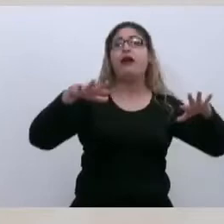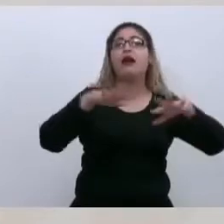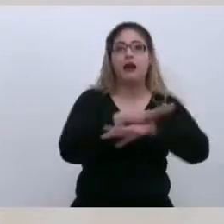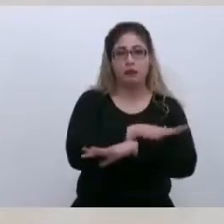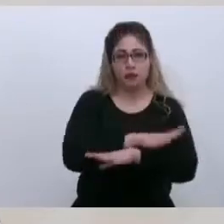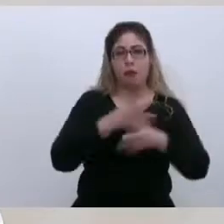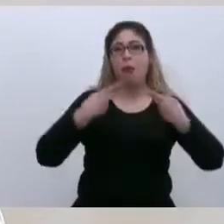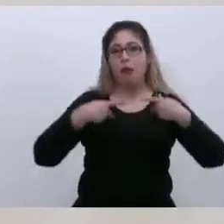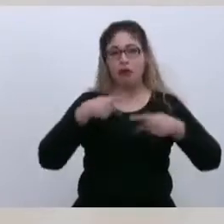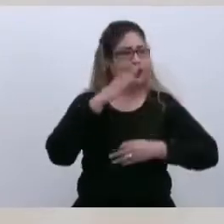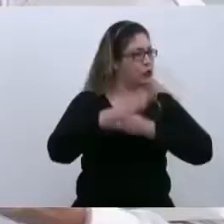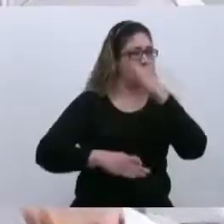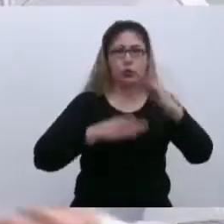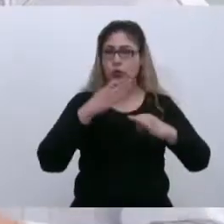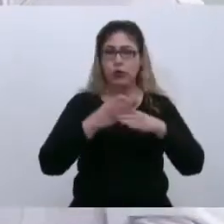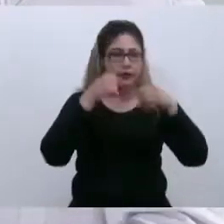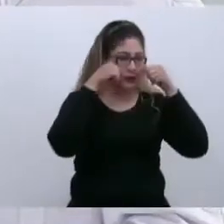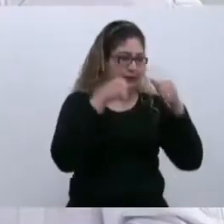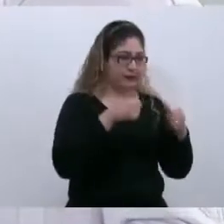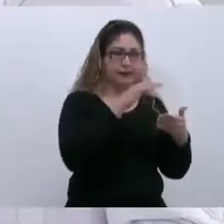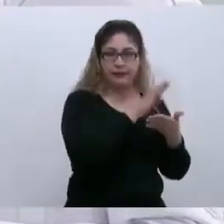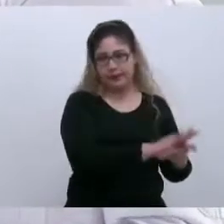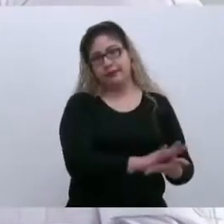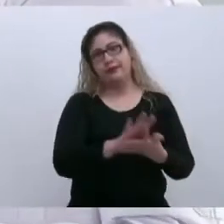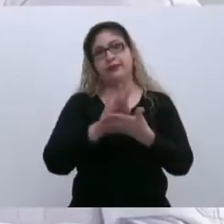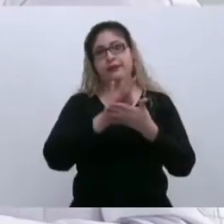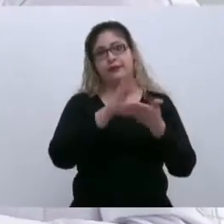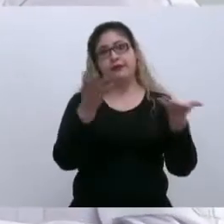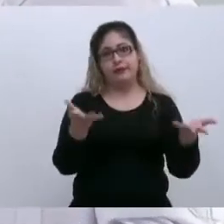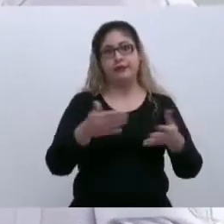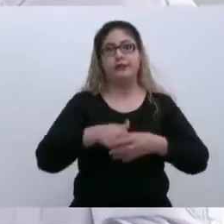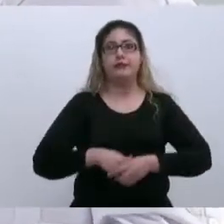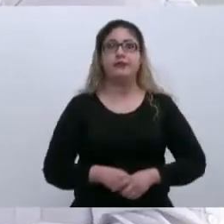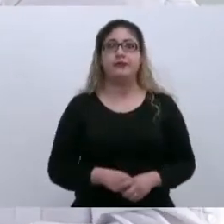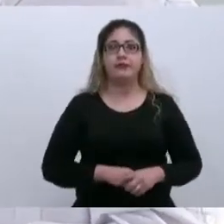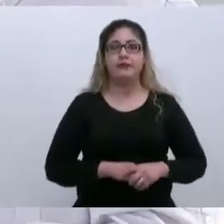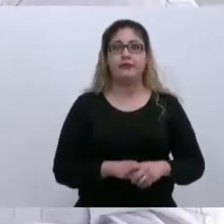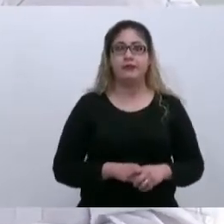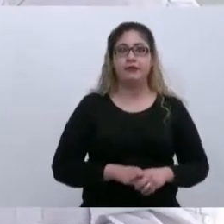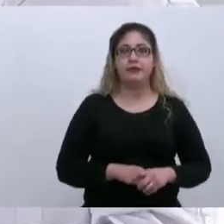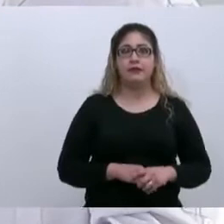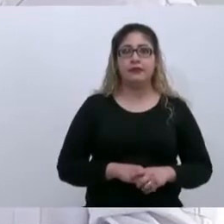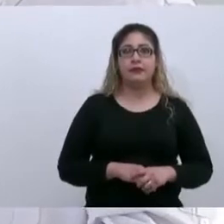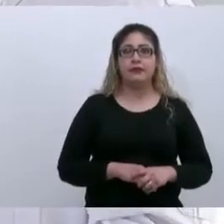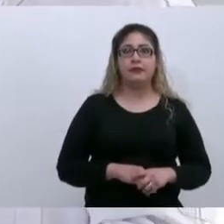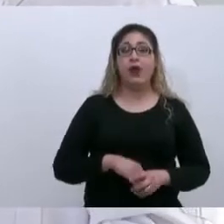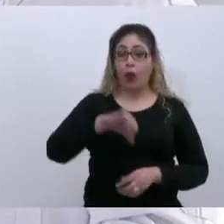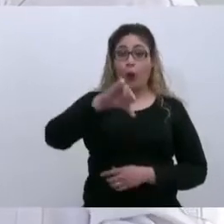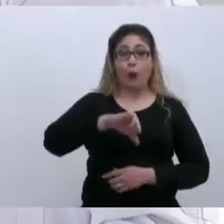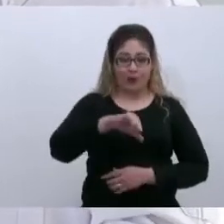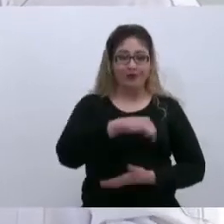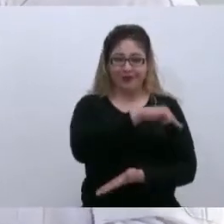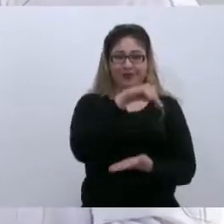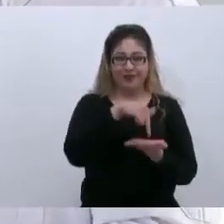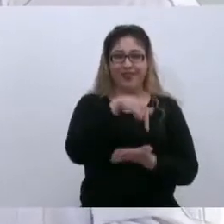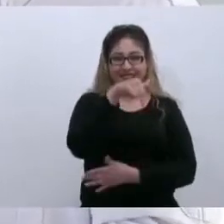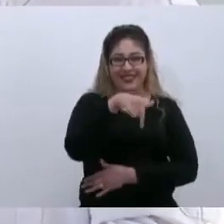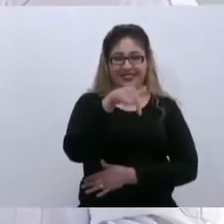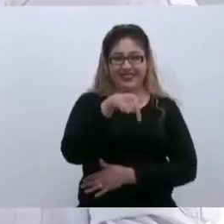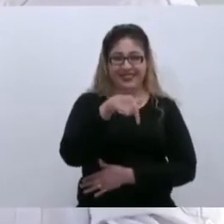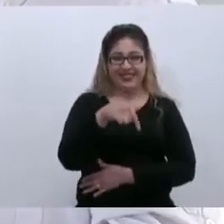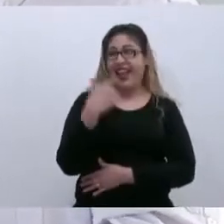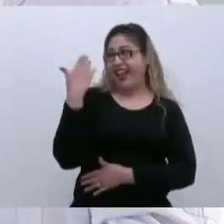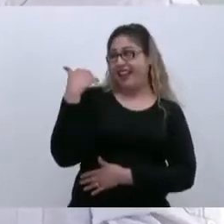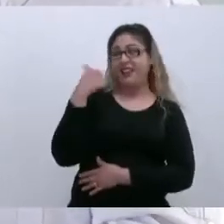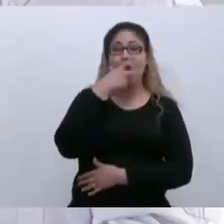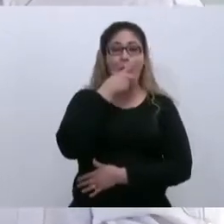simplemente quiero decir que en este lugar, pues donde nació Nelly Campobello, que decía aquello de las manos